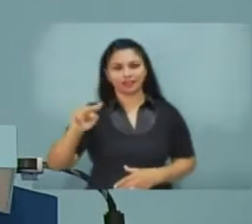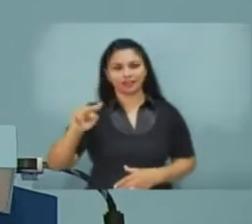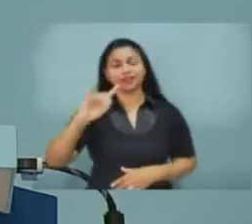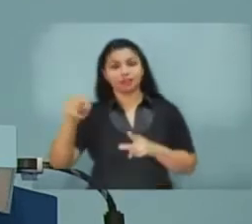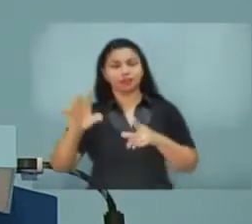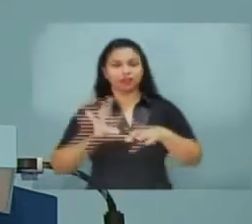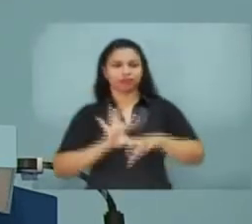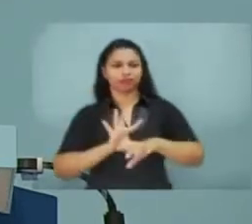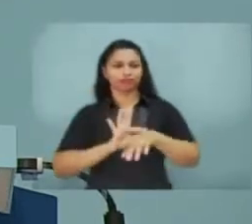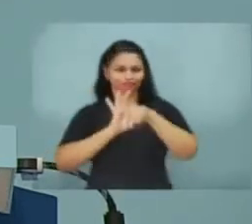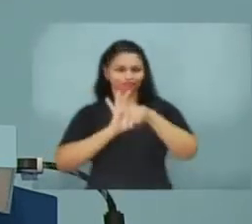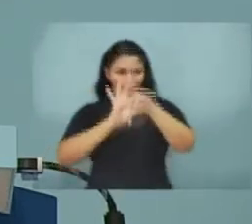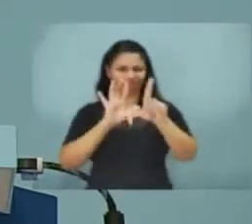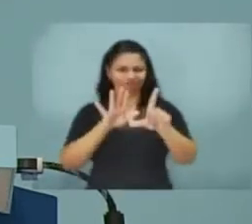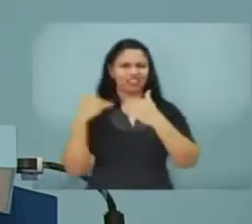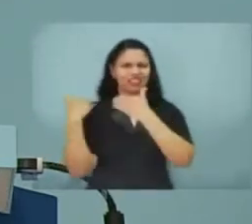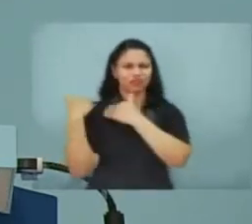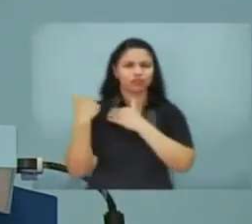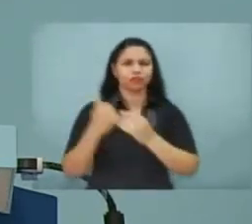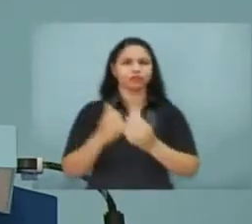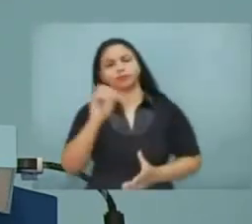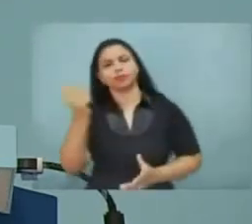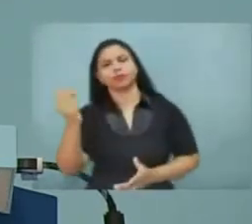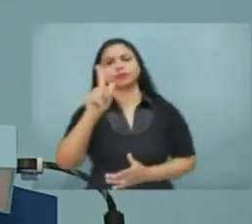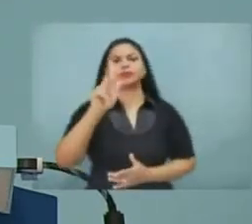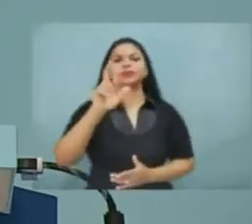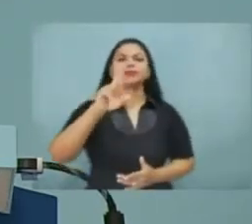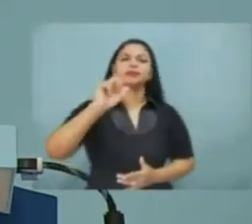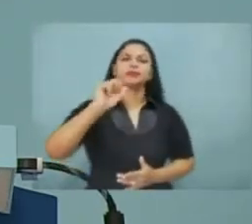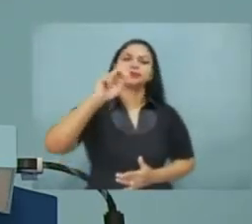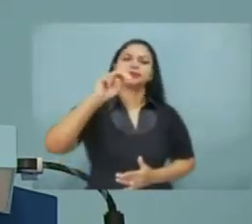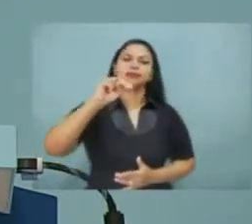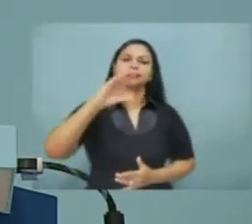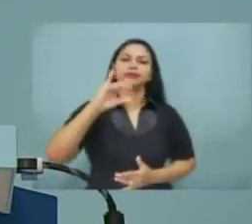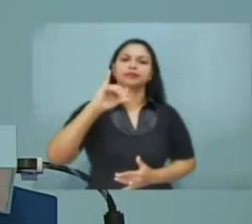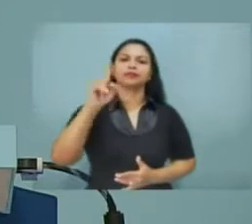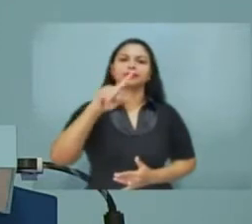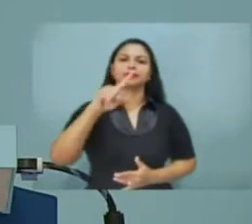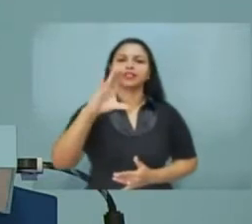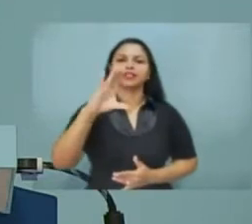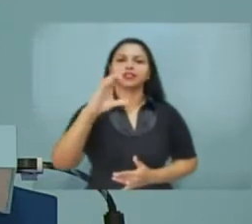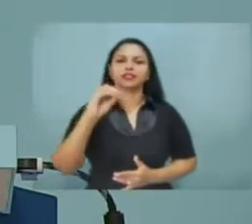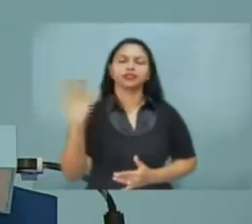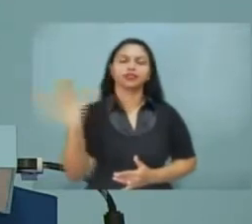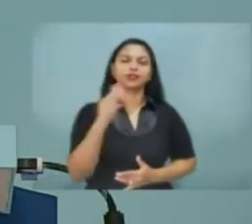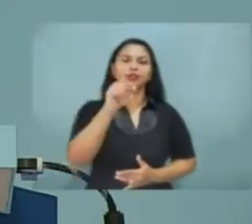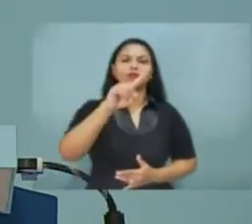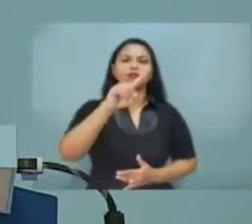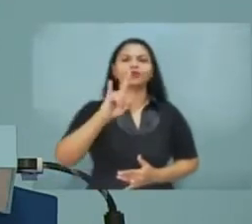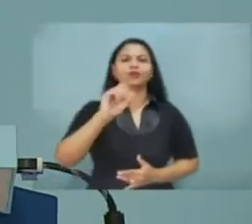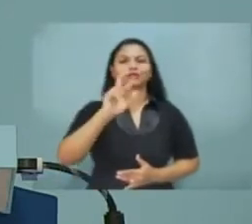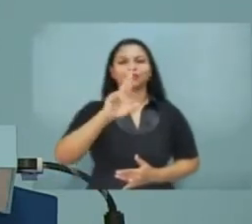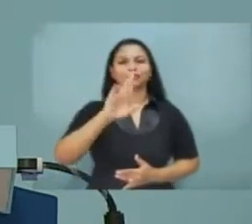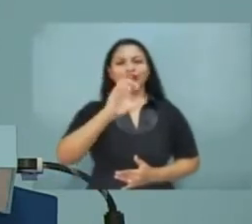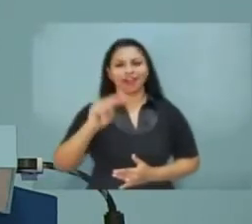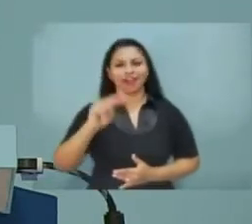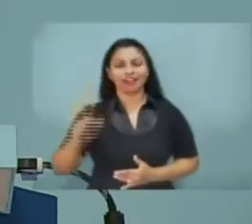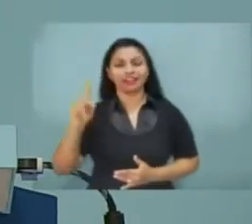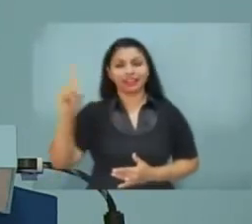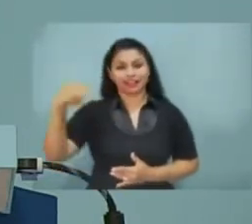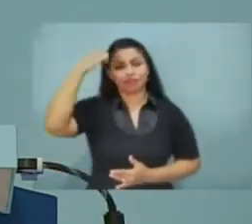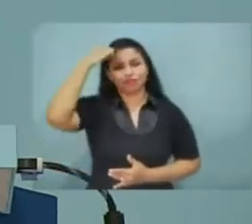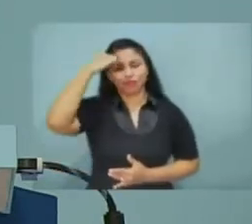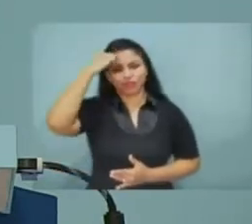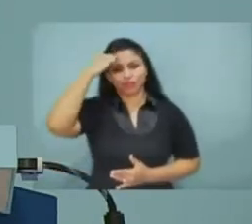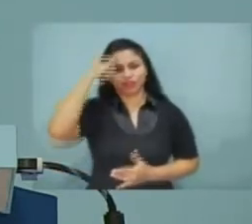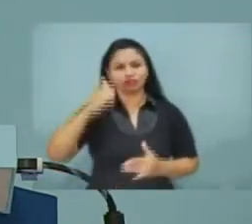Francisco Soares, director senior de Asuntos Gubernamentales en Qualcomm. Es licenciado en Ingeniería Electrónica de la Universidad de